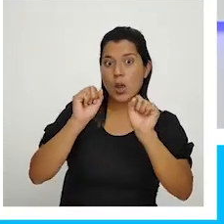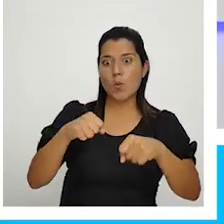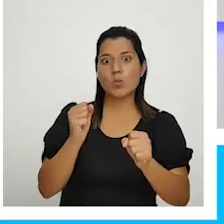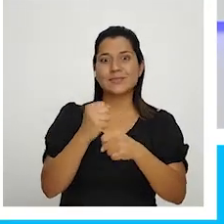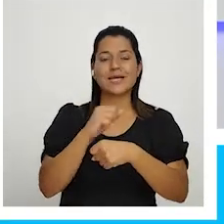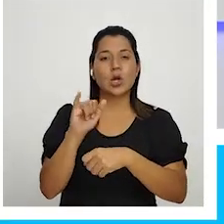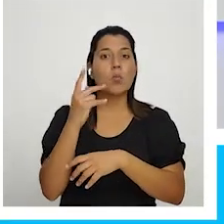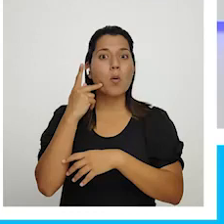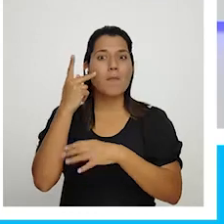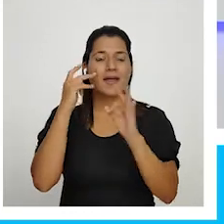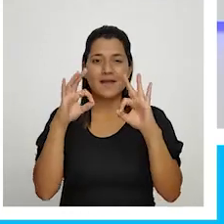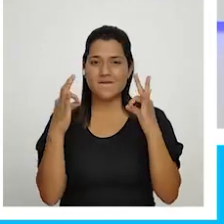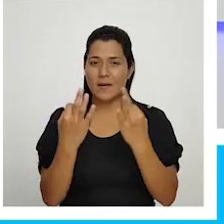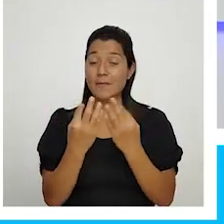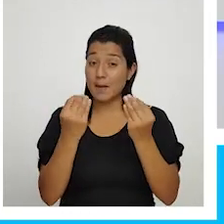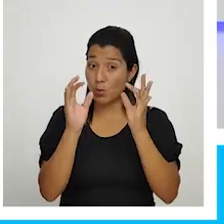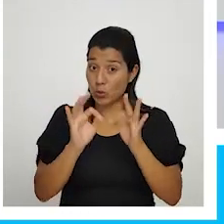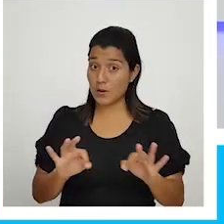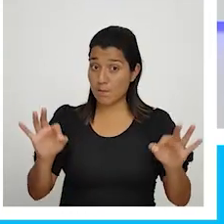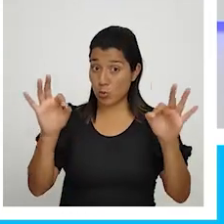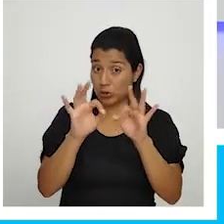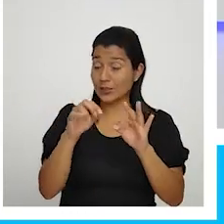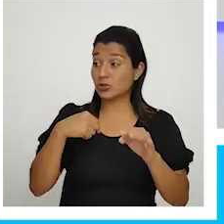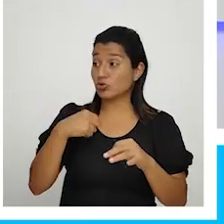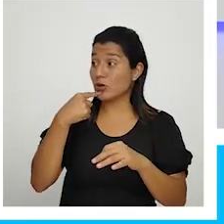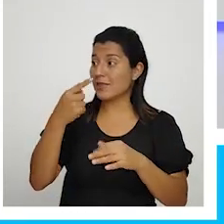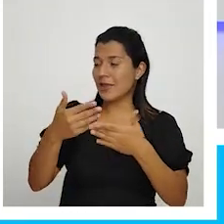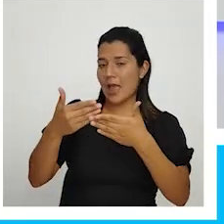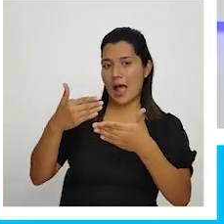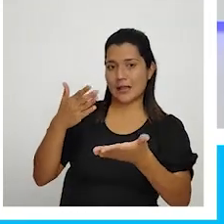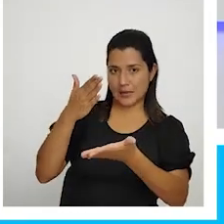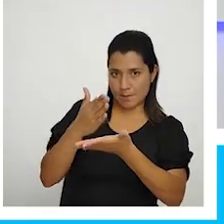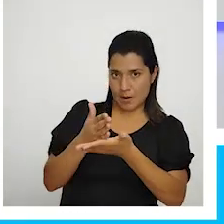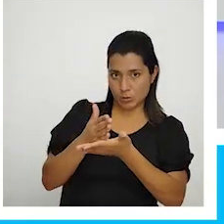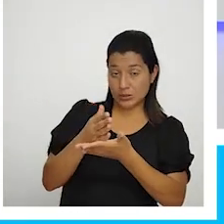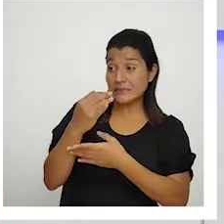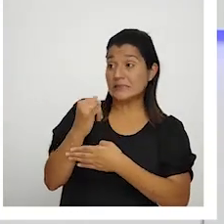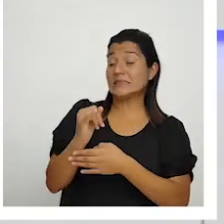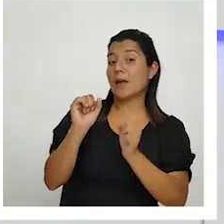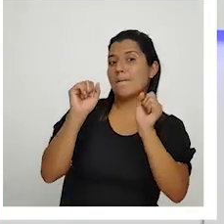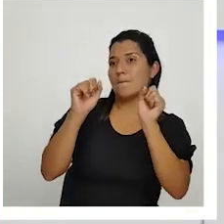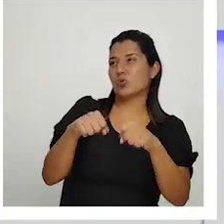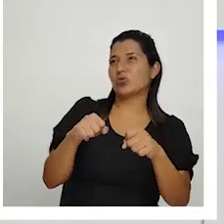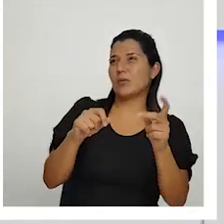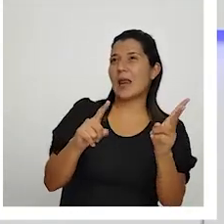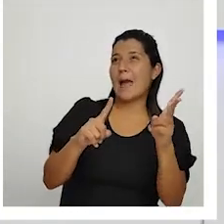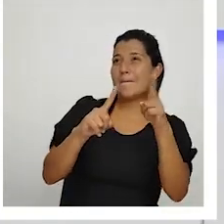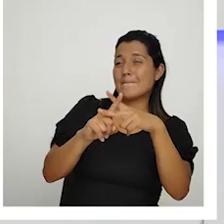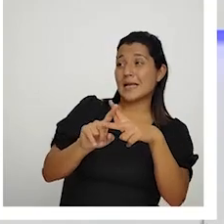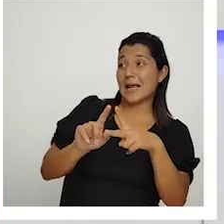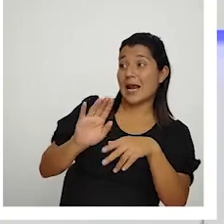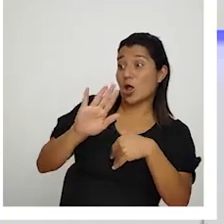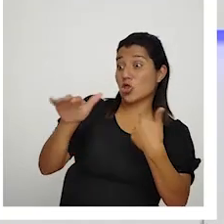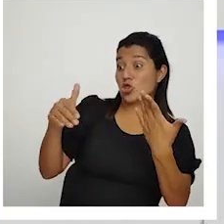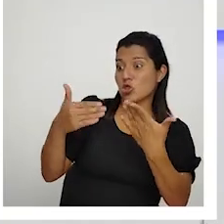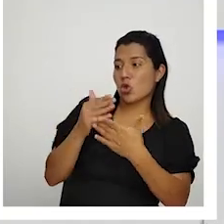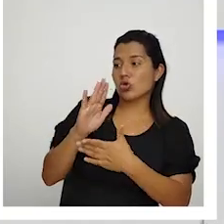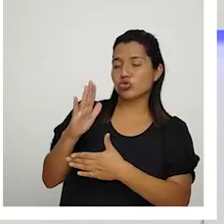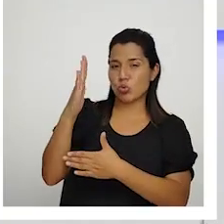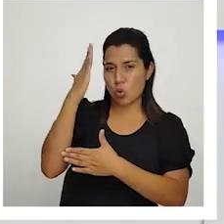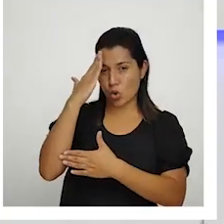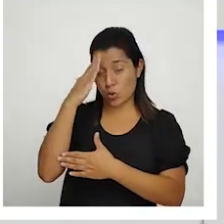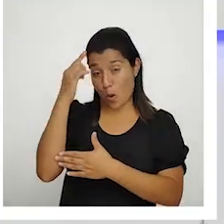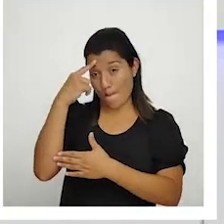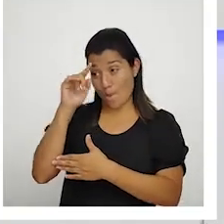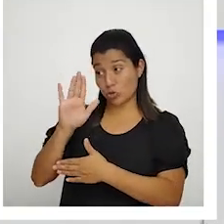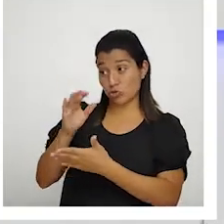antes de la pausa que si era posible aplicar esos conocimientos que traes de la investigación de Brasil y